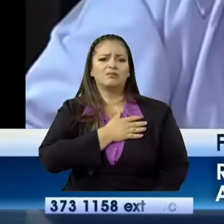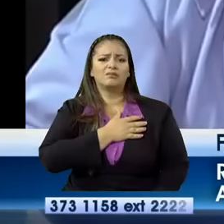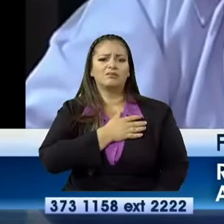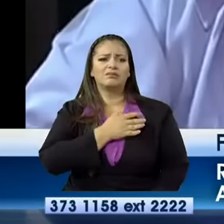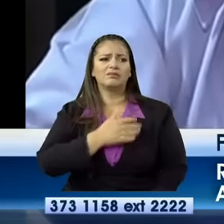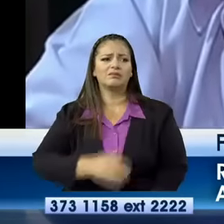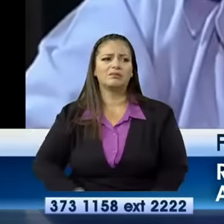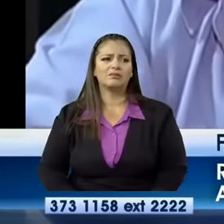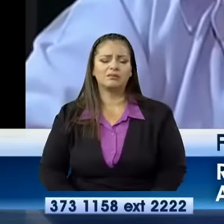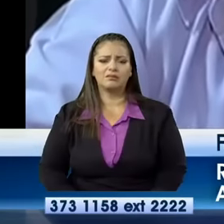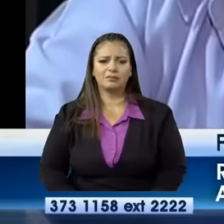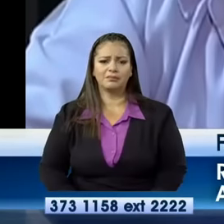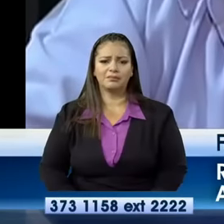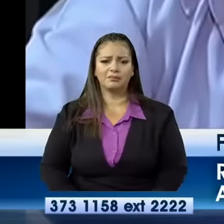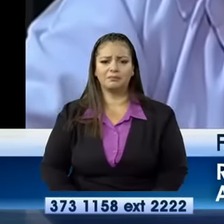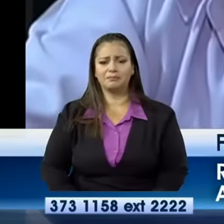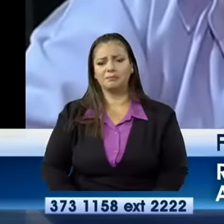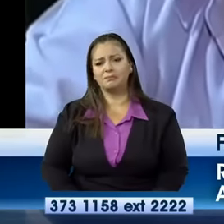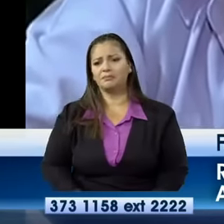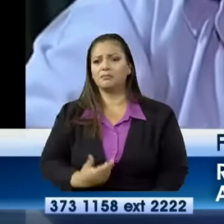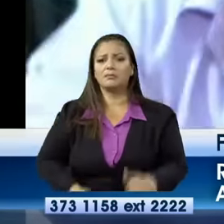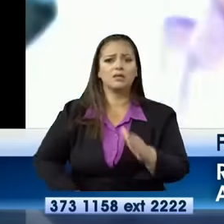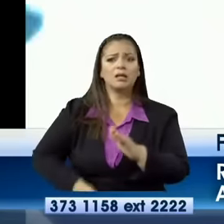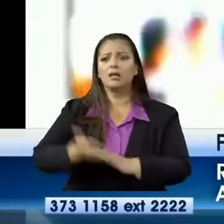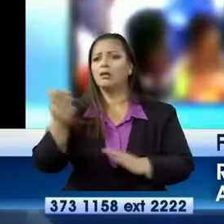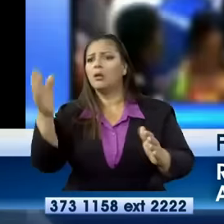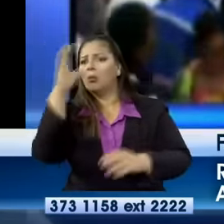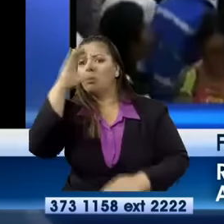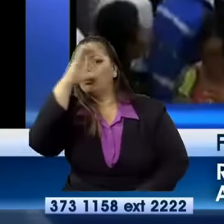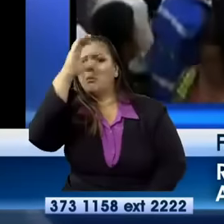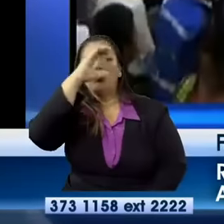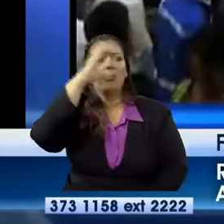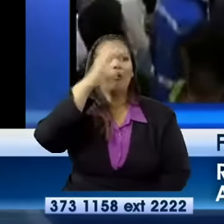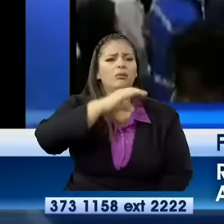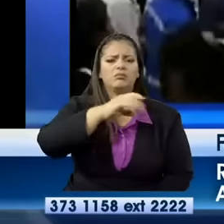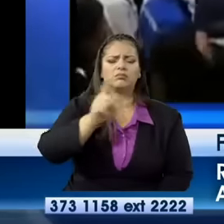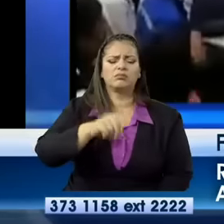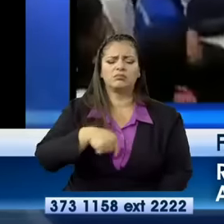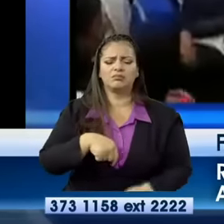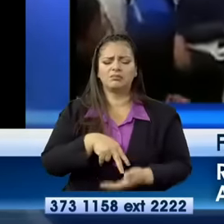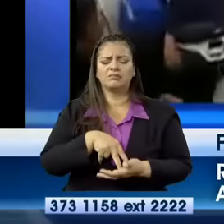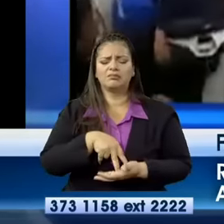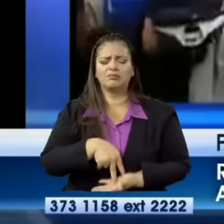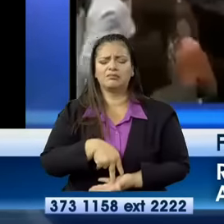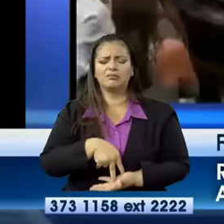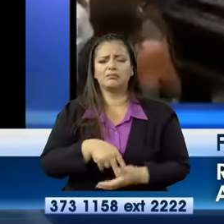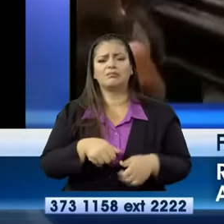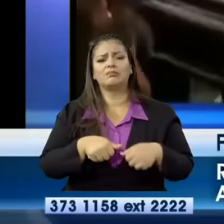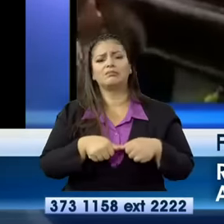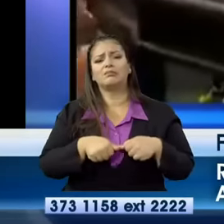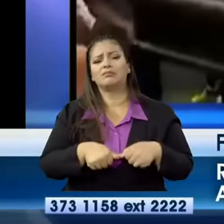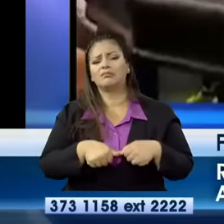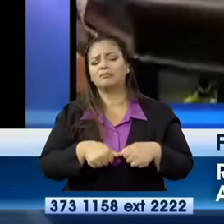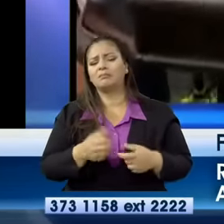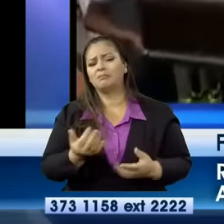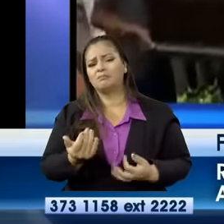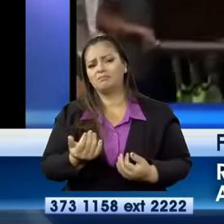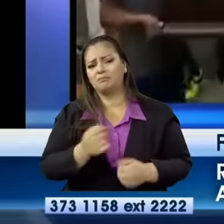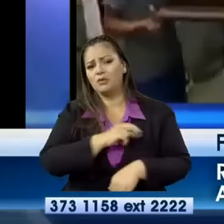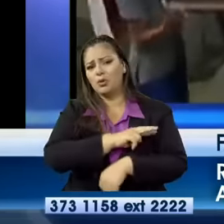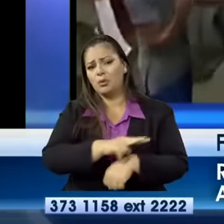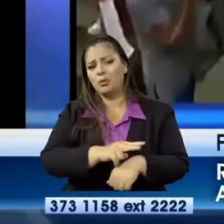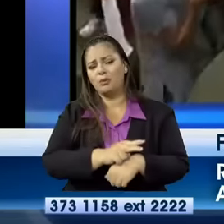amos a esperar la llegada de los demás cadáveres así fue que como a las 2 horas ya llegó el cadáver